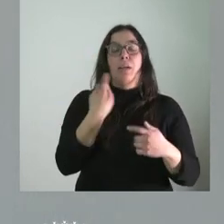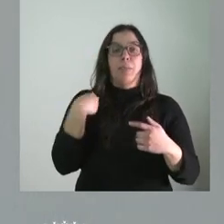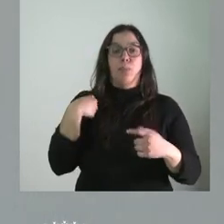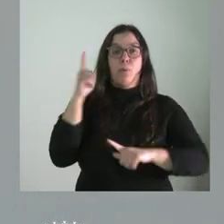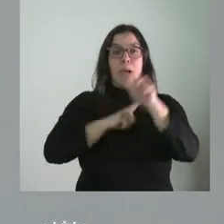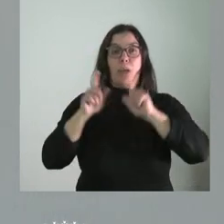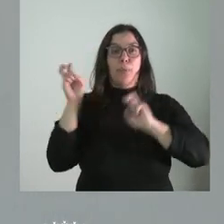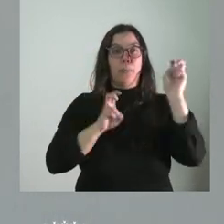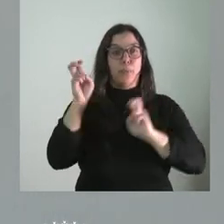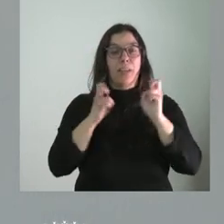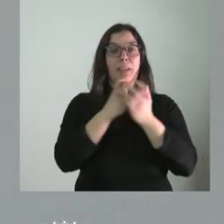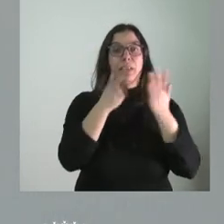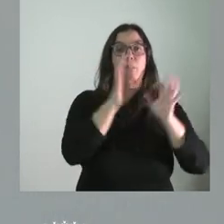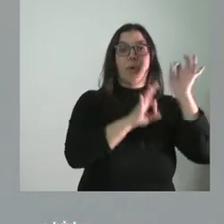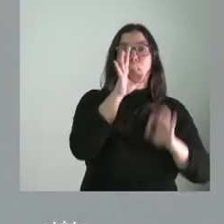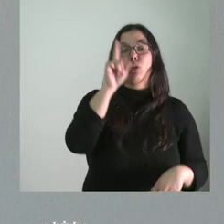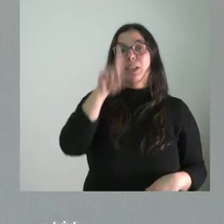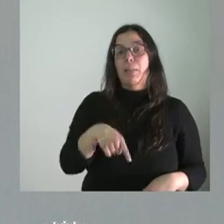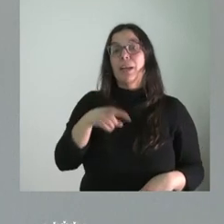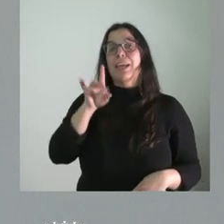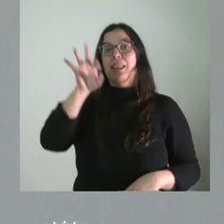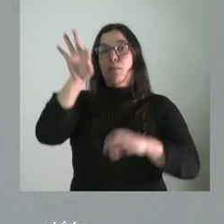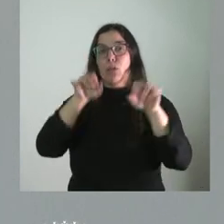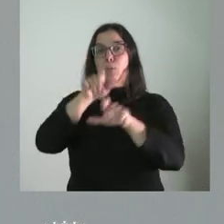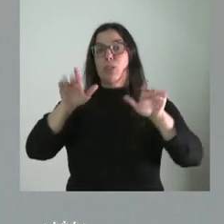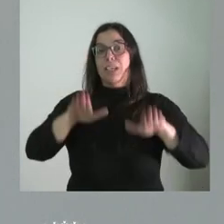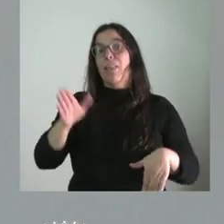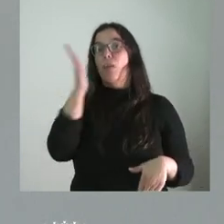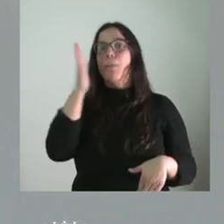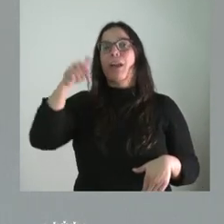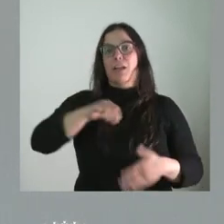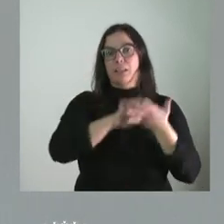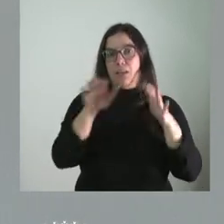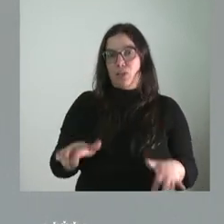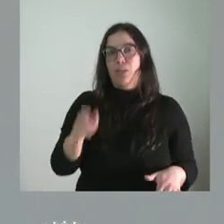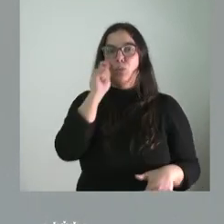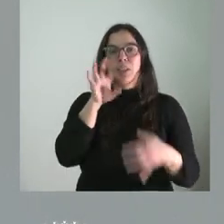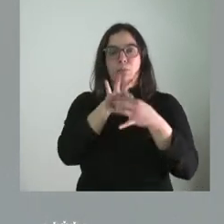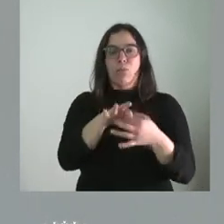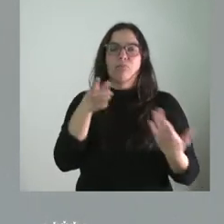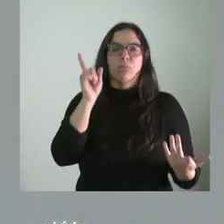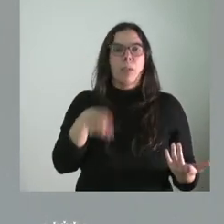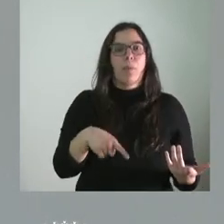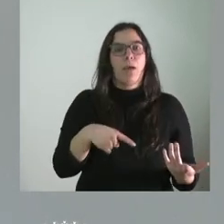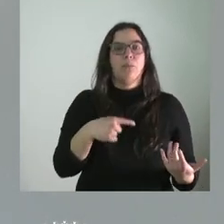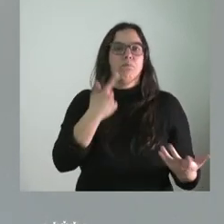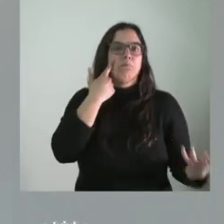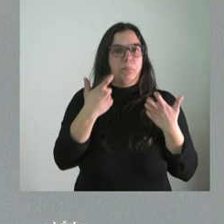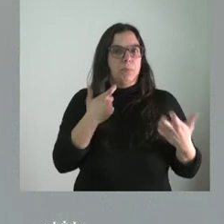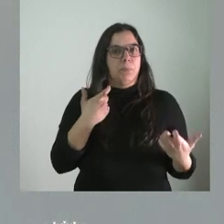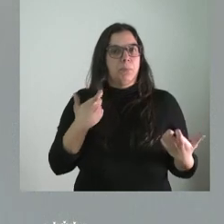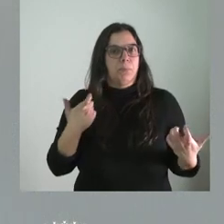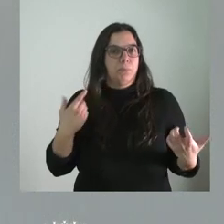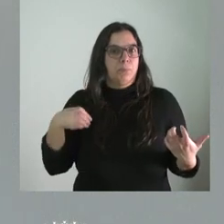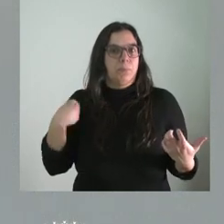casi el 15% de todas las pernotaciones de España en este tipo turismo por tanto es un elemento también a poner de manifiesto ya